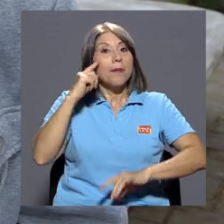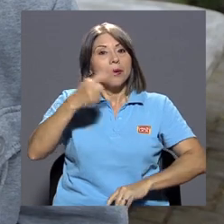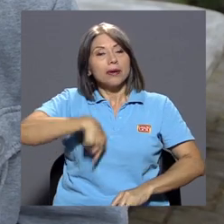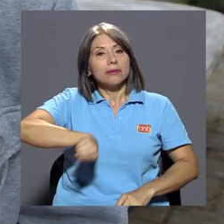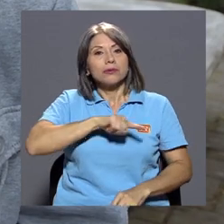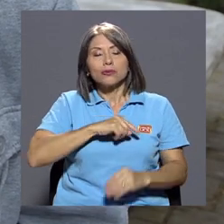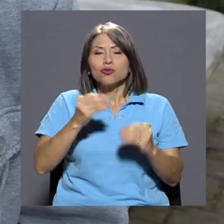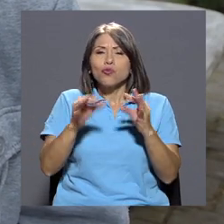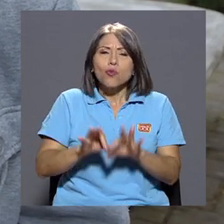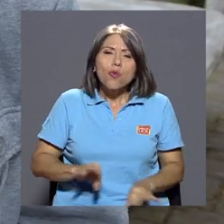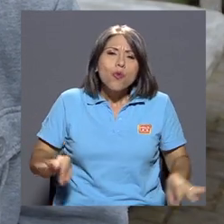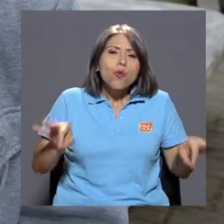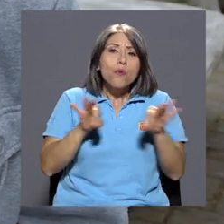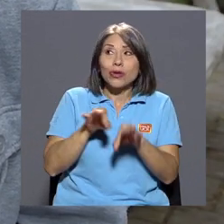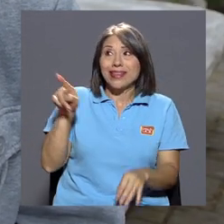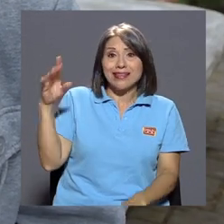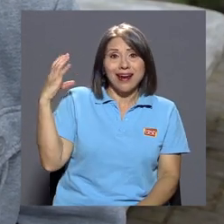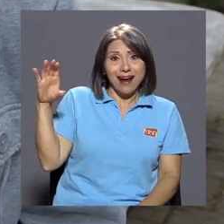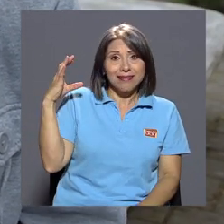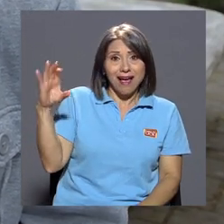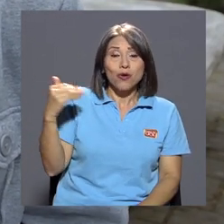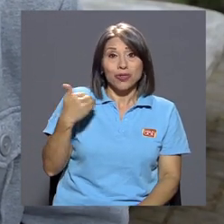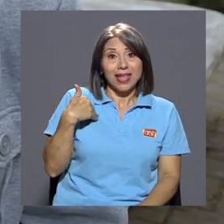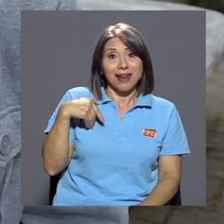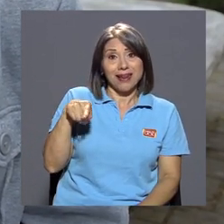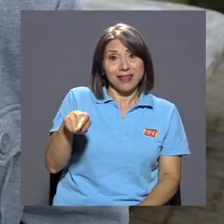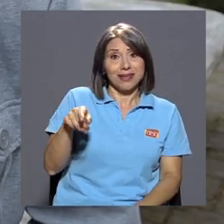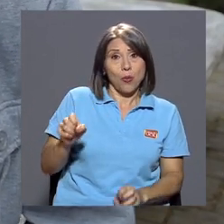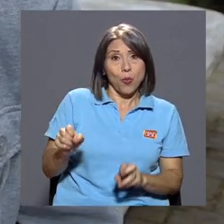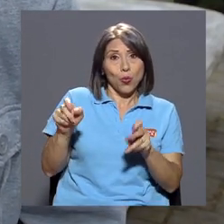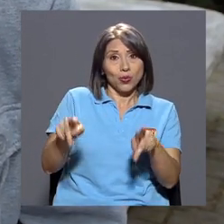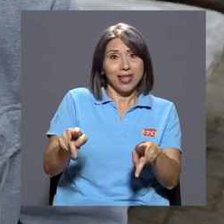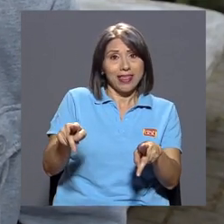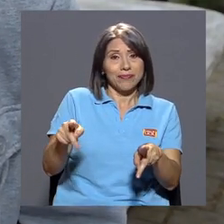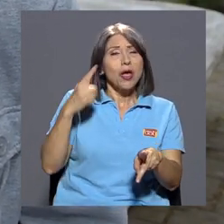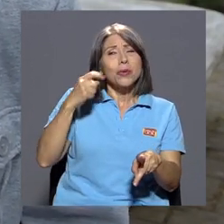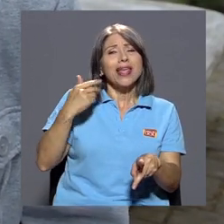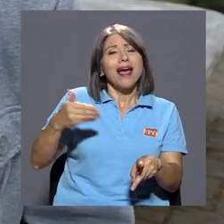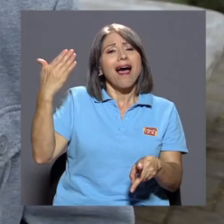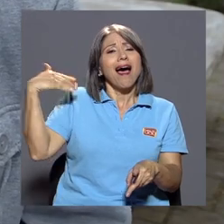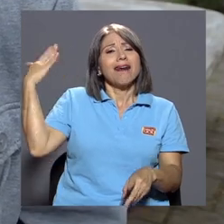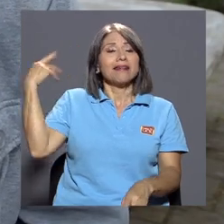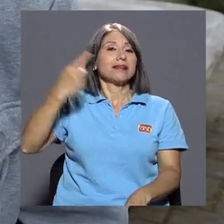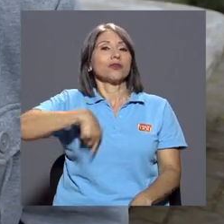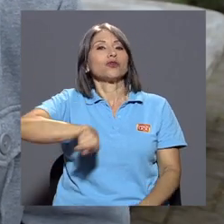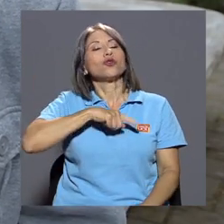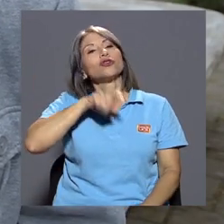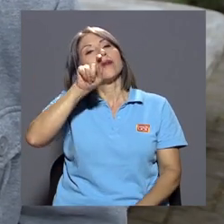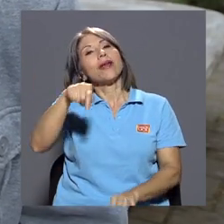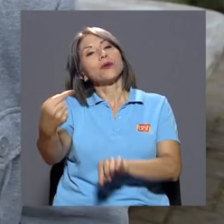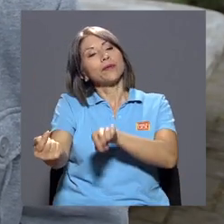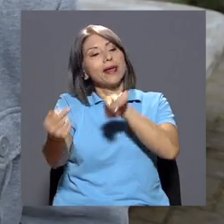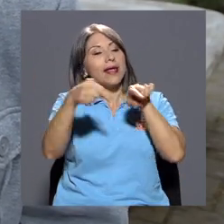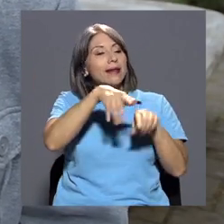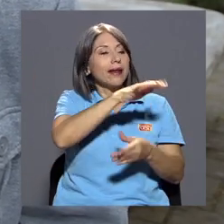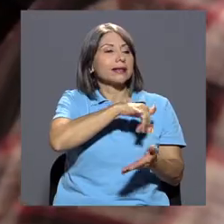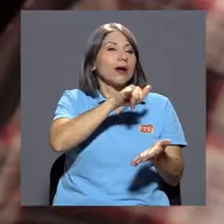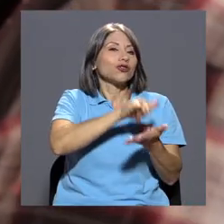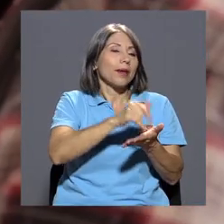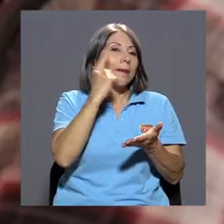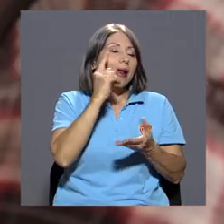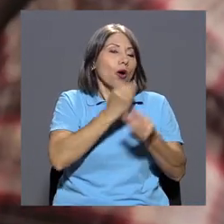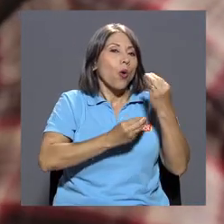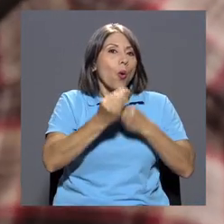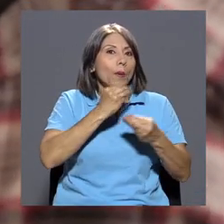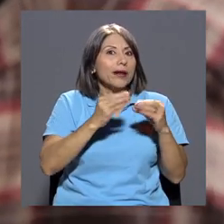nosotros en Cartago poder tener esa opción, ya que antes de eso teníamos que trasladarnos a San José para poder consumir productos libres